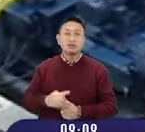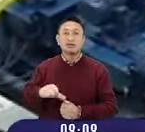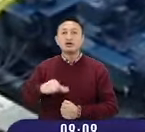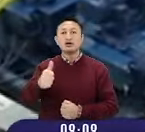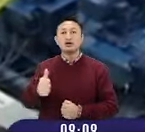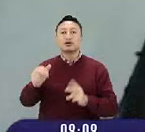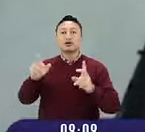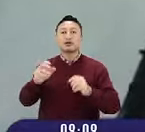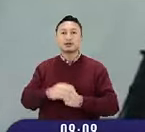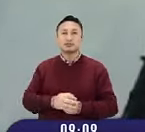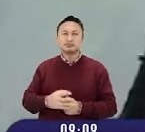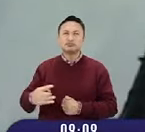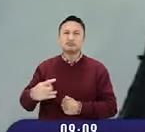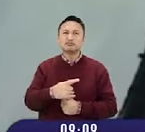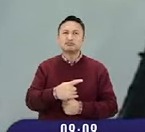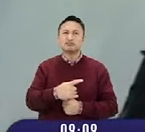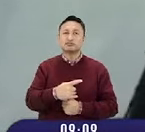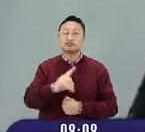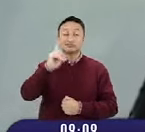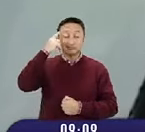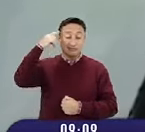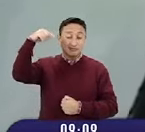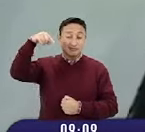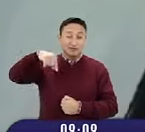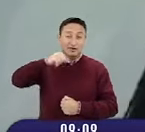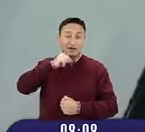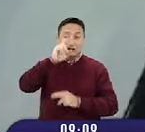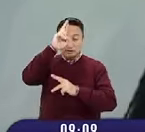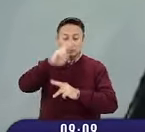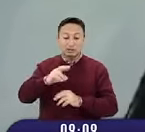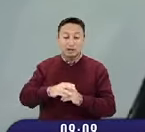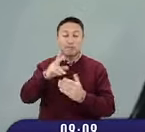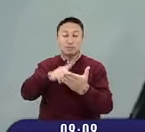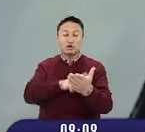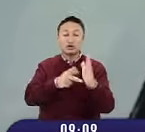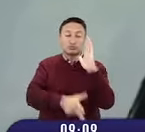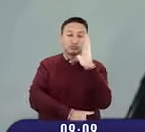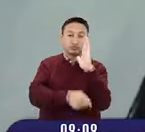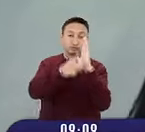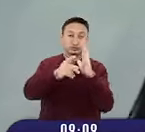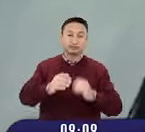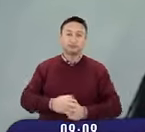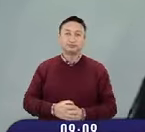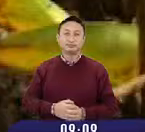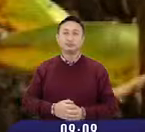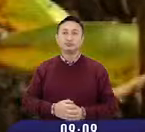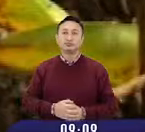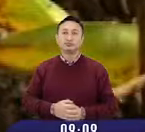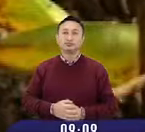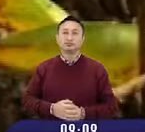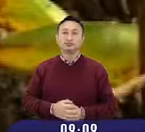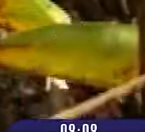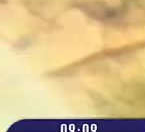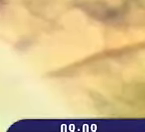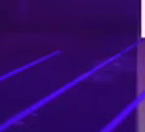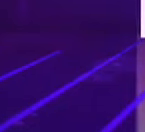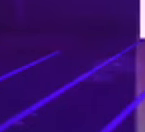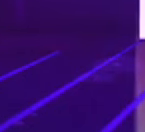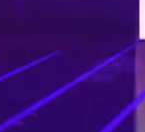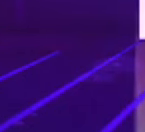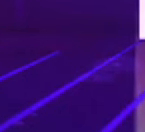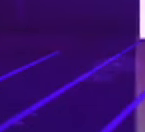supuestos incumplimientos por parte del Estado relacionados a proyectos extractivos. Informó Edwin